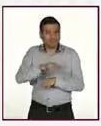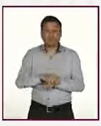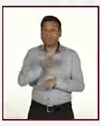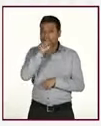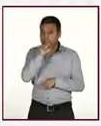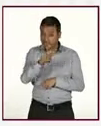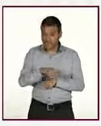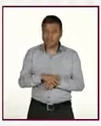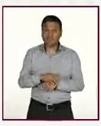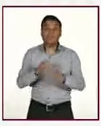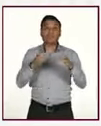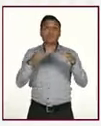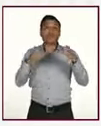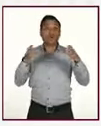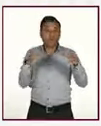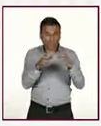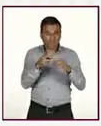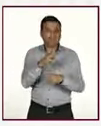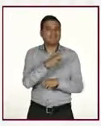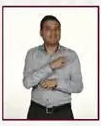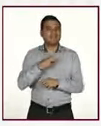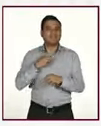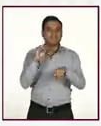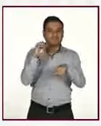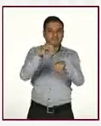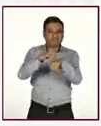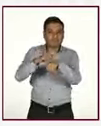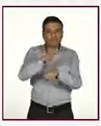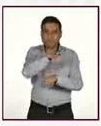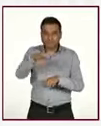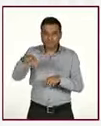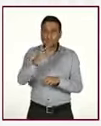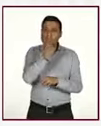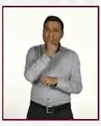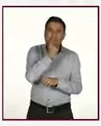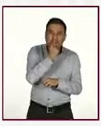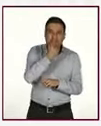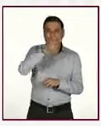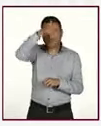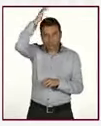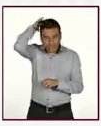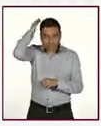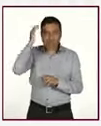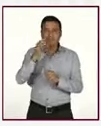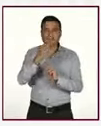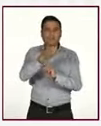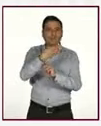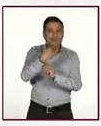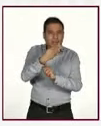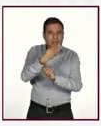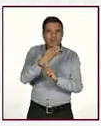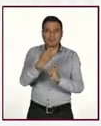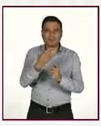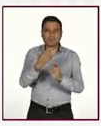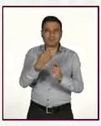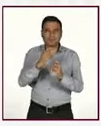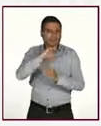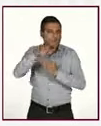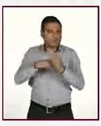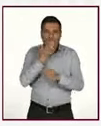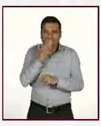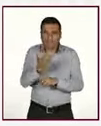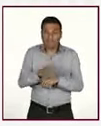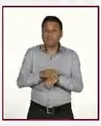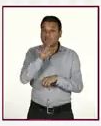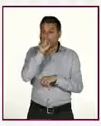es el acceso a los servicios de emergencia, ¿no? A las policías, a los bomberos, a las ambulancias, acceso